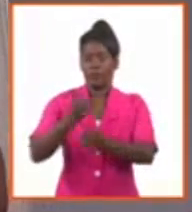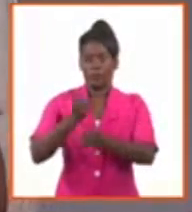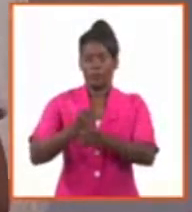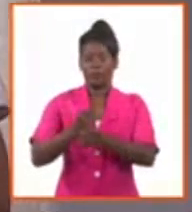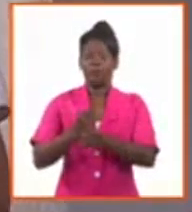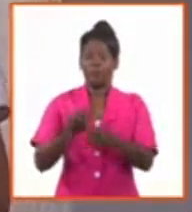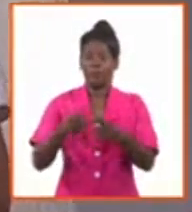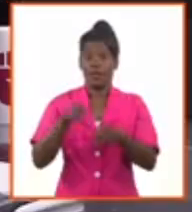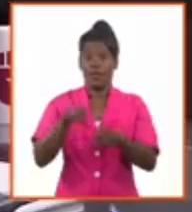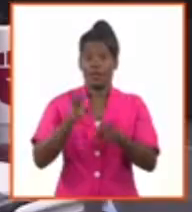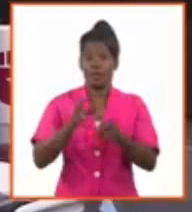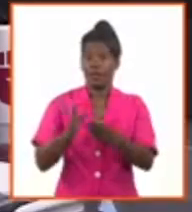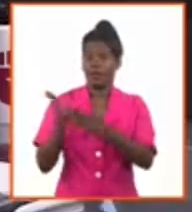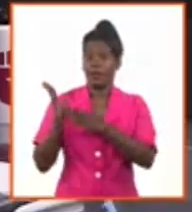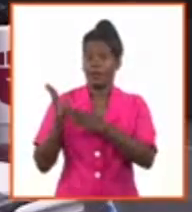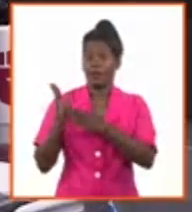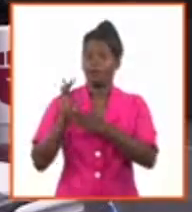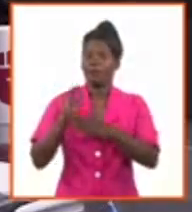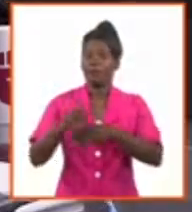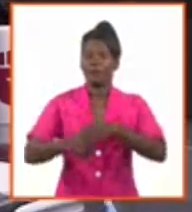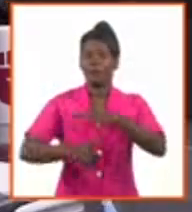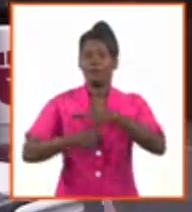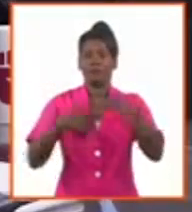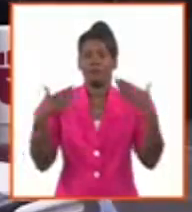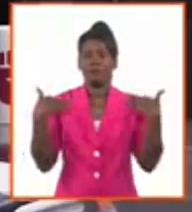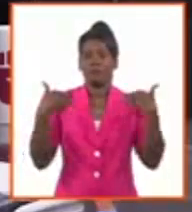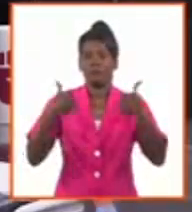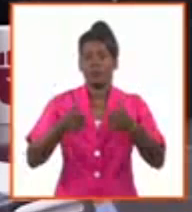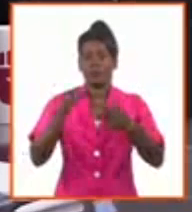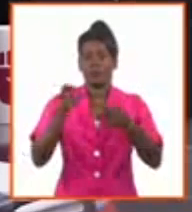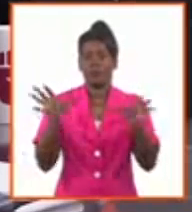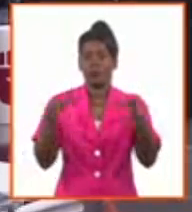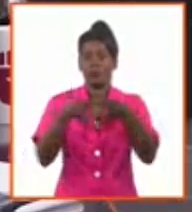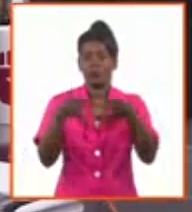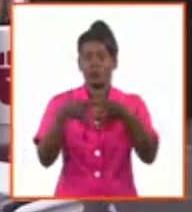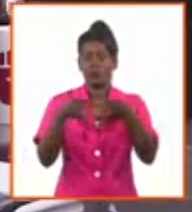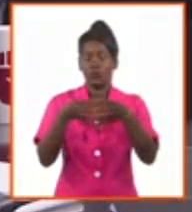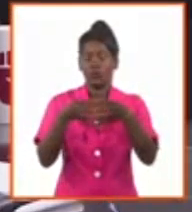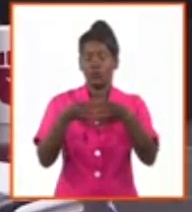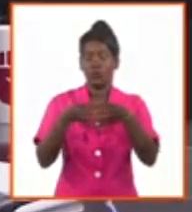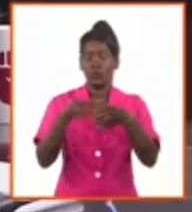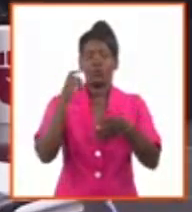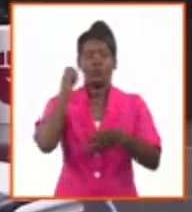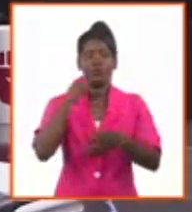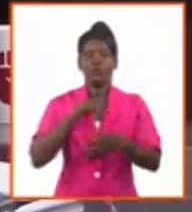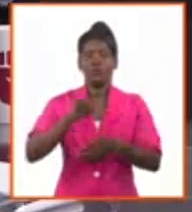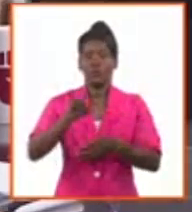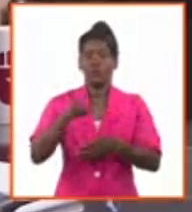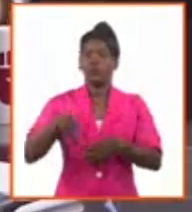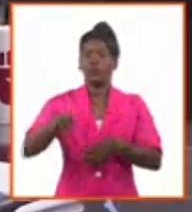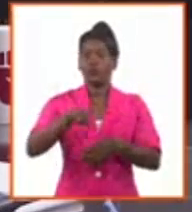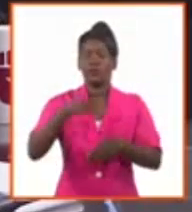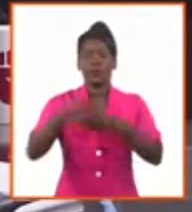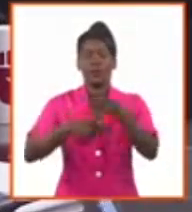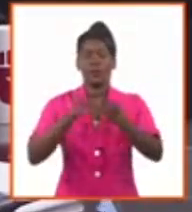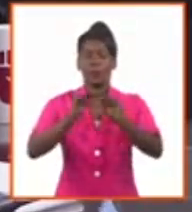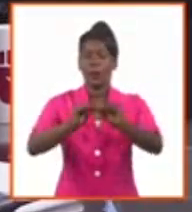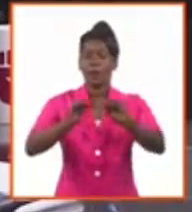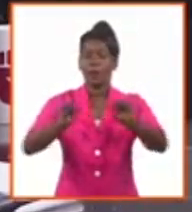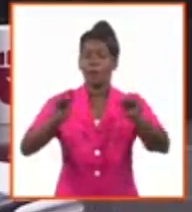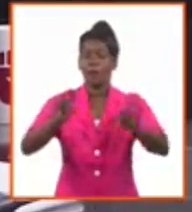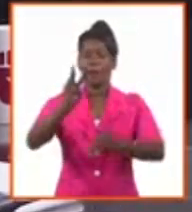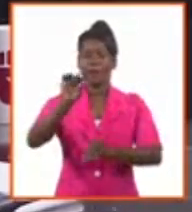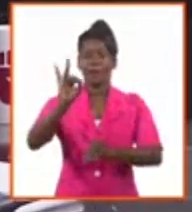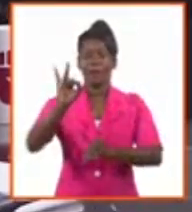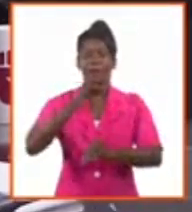de la FEU, un placer tenerla por acá. Y me gustaría, Carla, hablar precisamente de este proceso que ustedes convocaron el 27 de enero, en el año